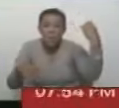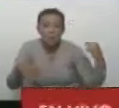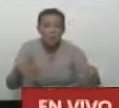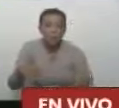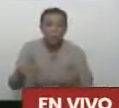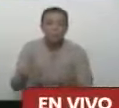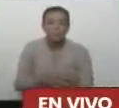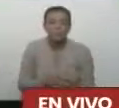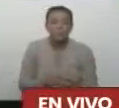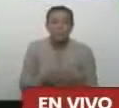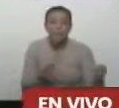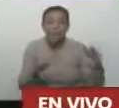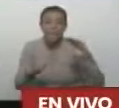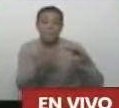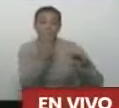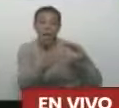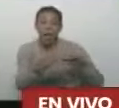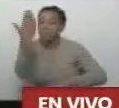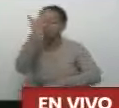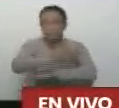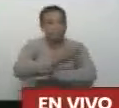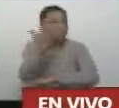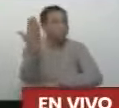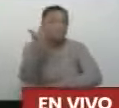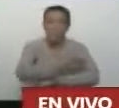baje. Manda el mensaje para que la barra no baje. Sí.